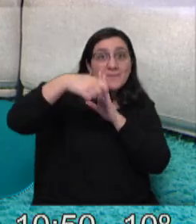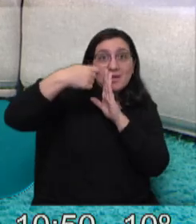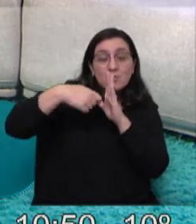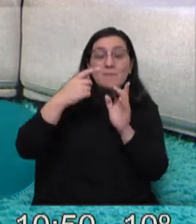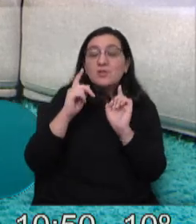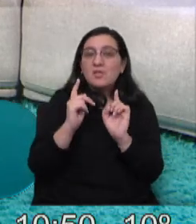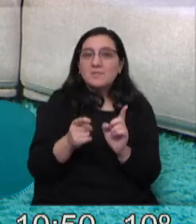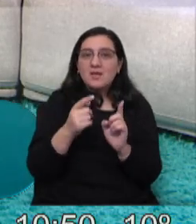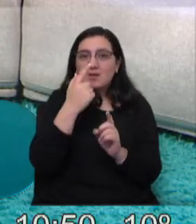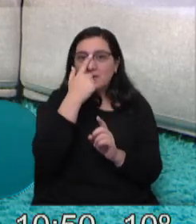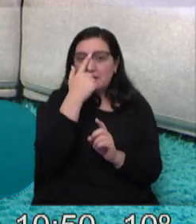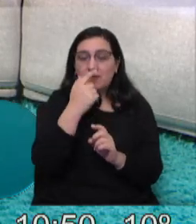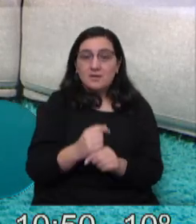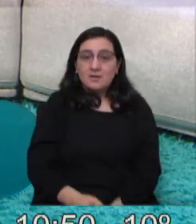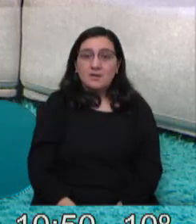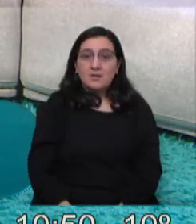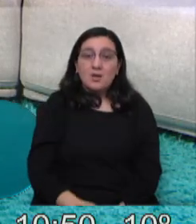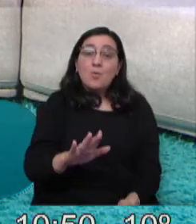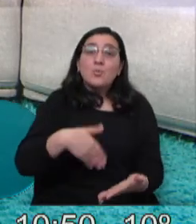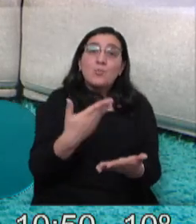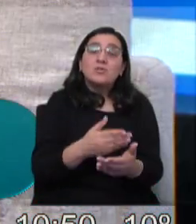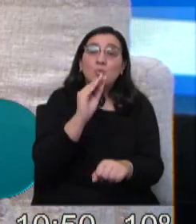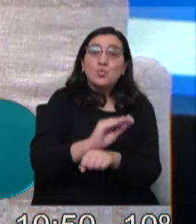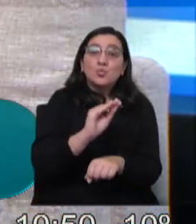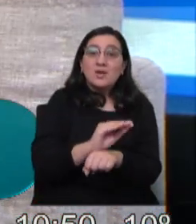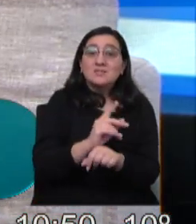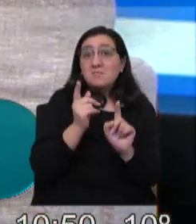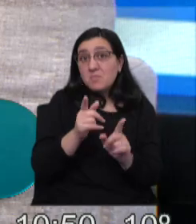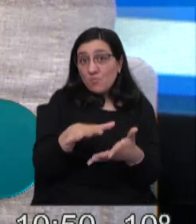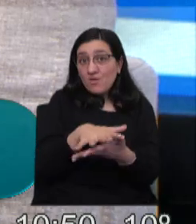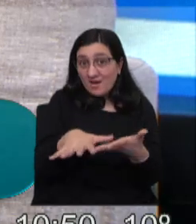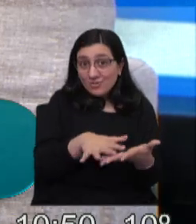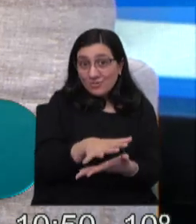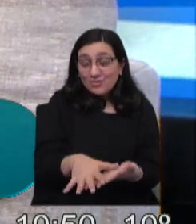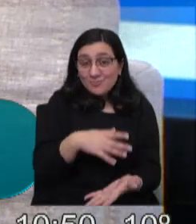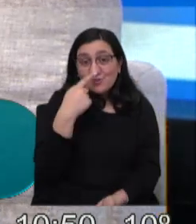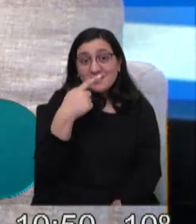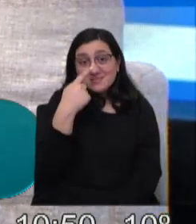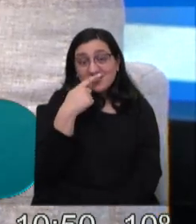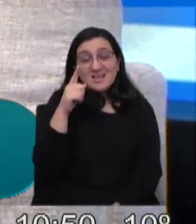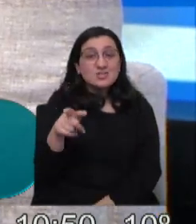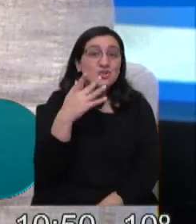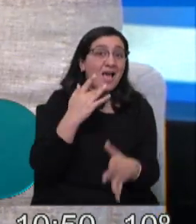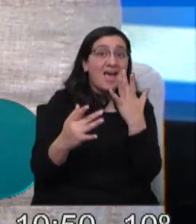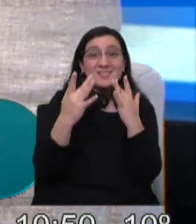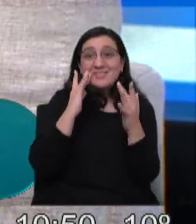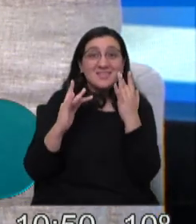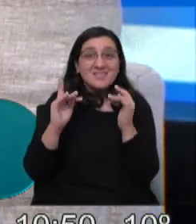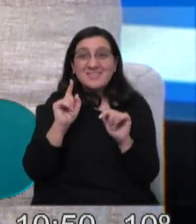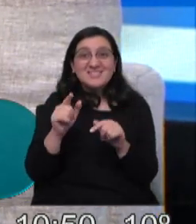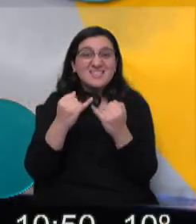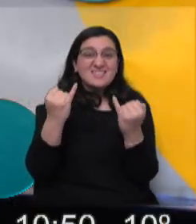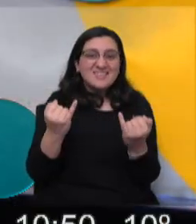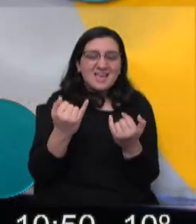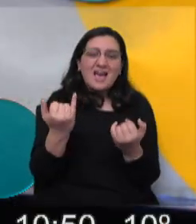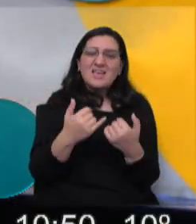también... propuestas culturales que hacen los mismos barrios, ¿no? Entonces son ellos son los artistas protagonistas de ese día. Hay